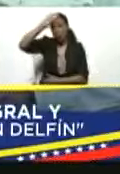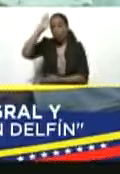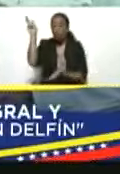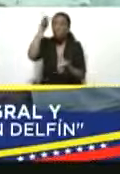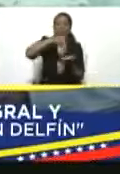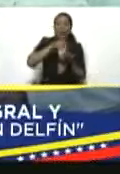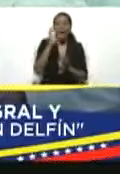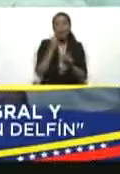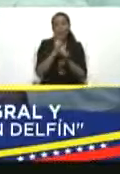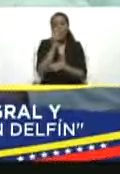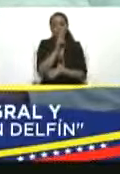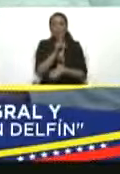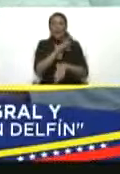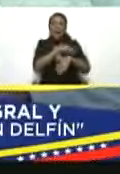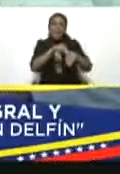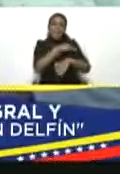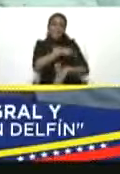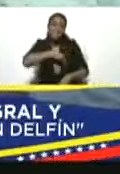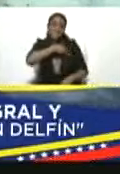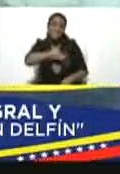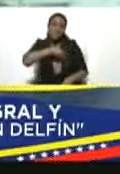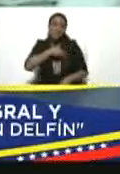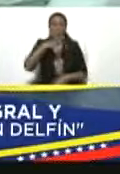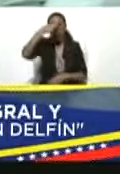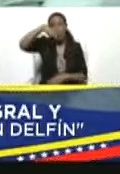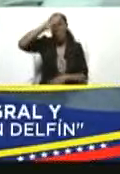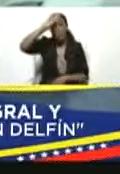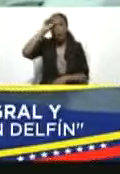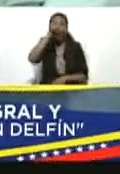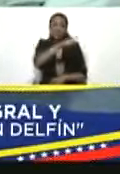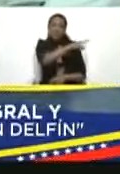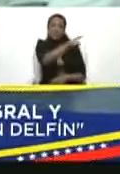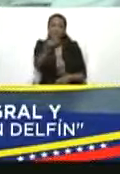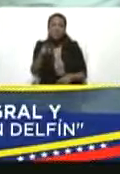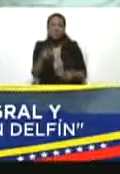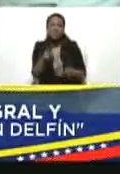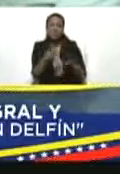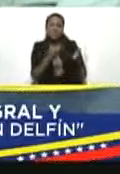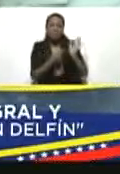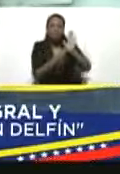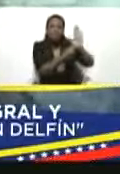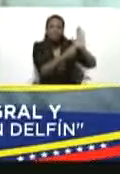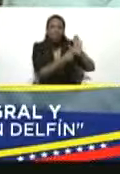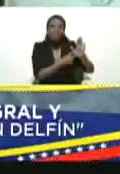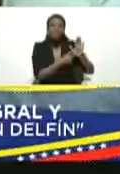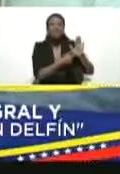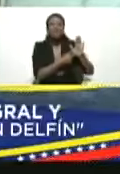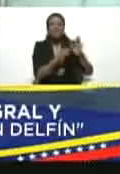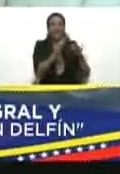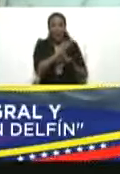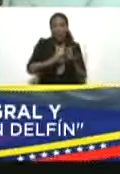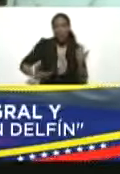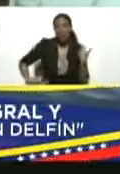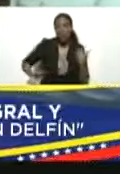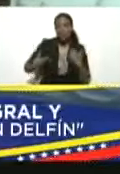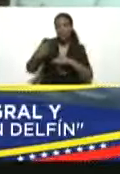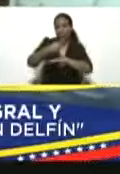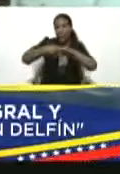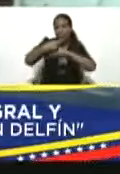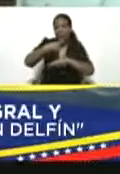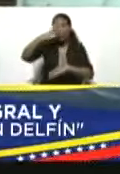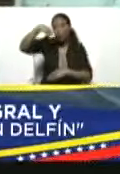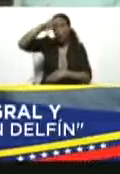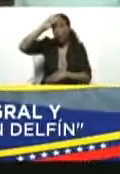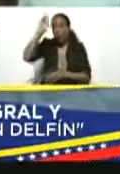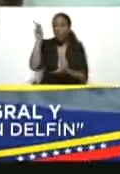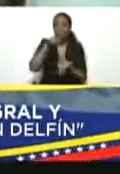ahar la mis Aquí está Fidel mira aquí está Raúl Aquí está Martí porque